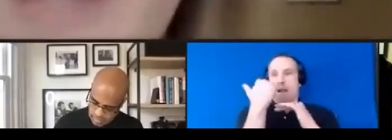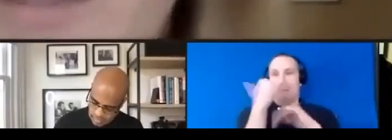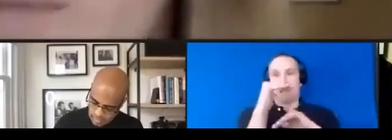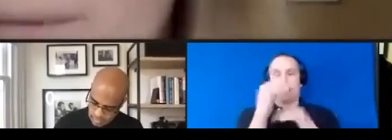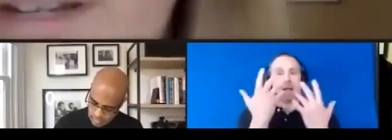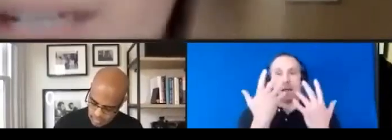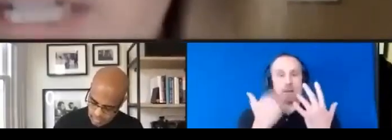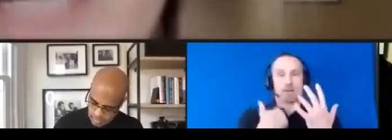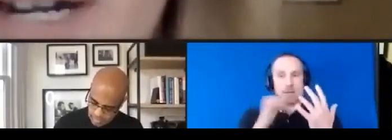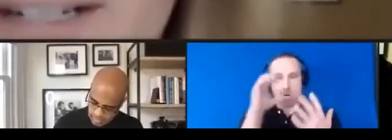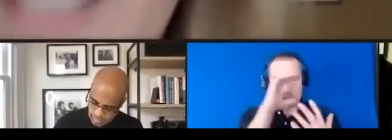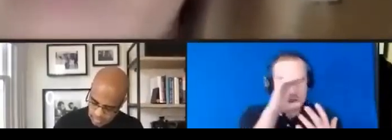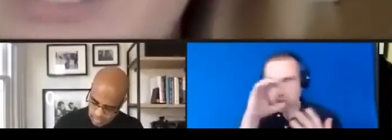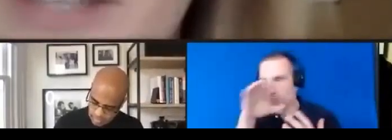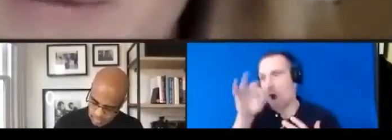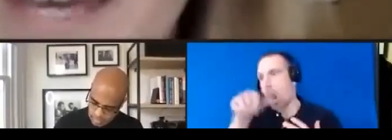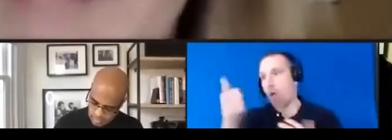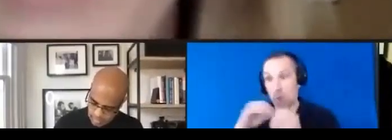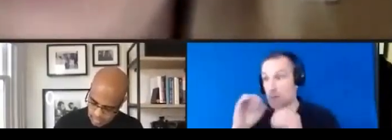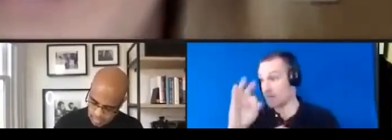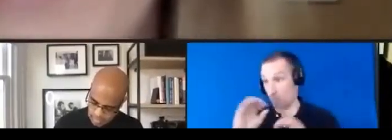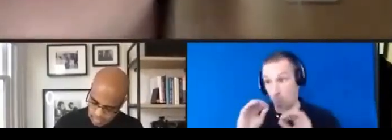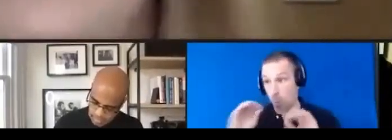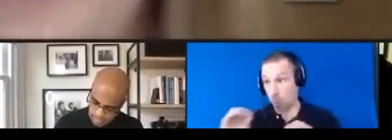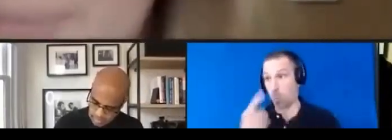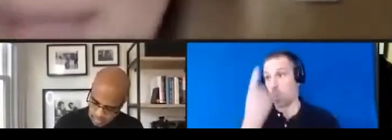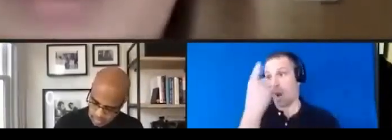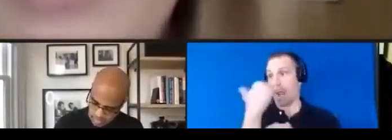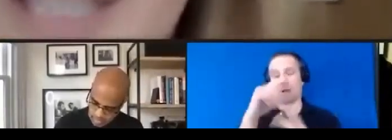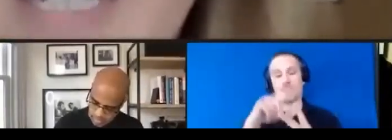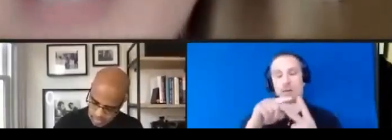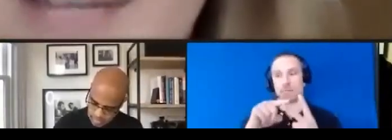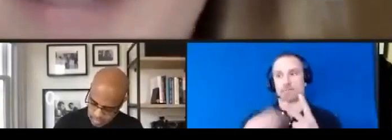y asegurar que la gente está bien con quién estamos hablando